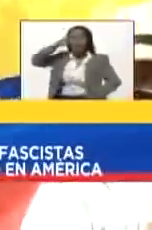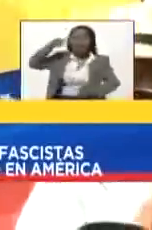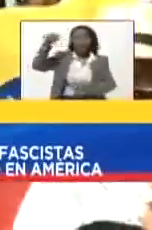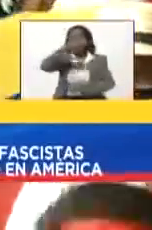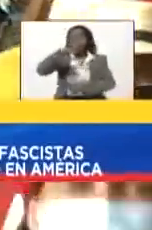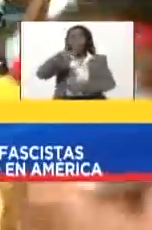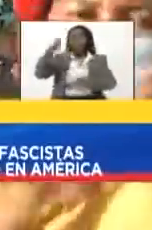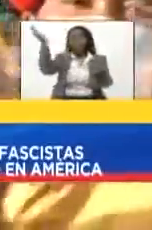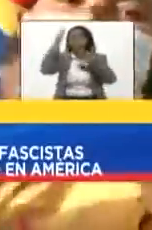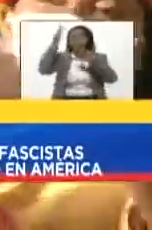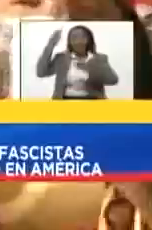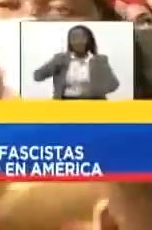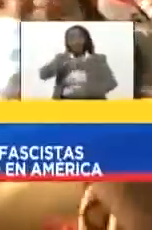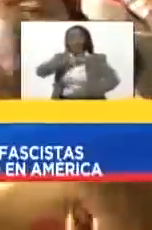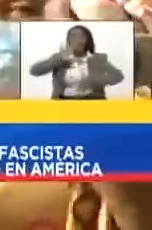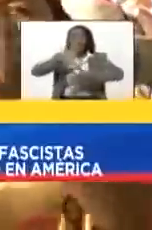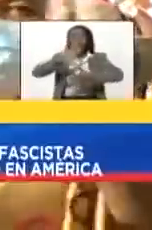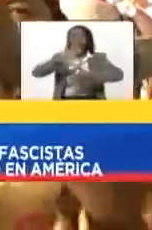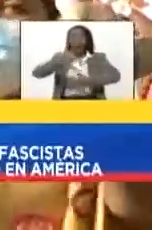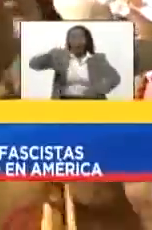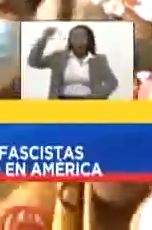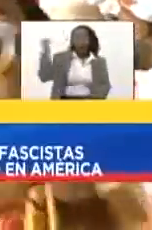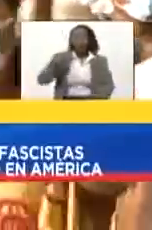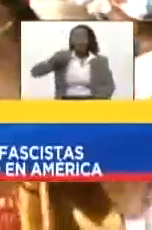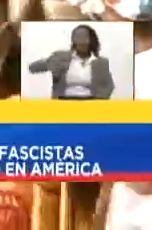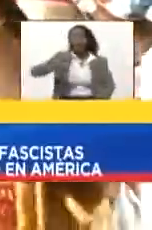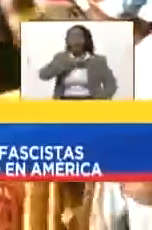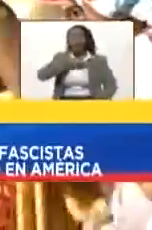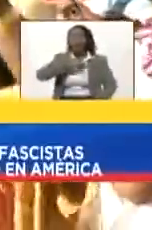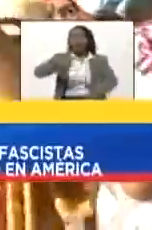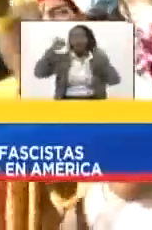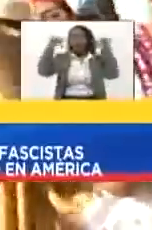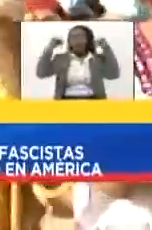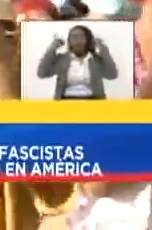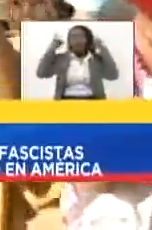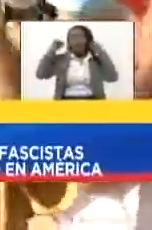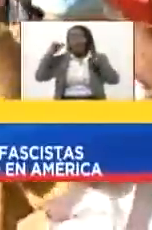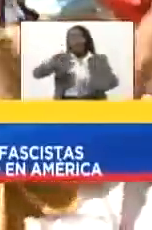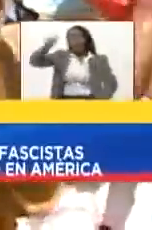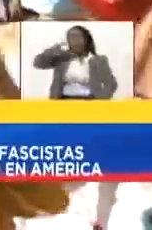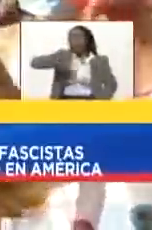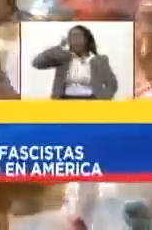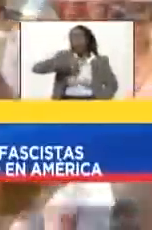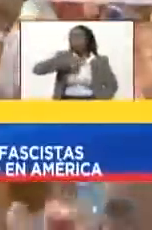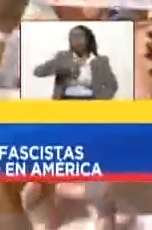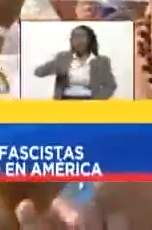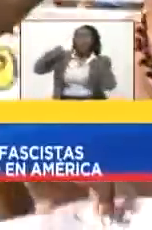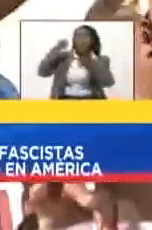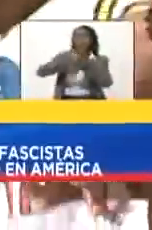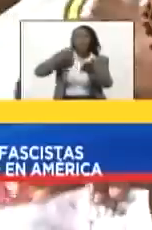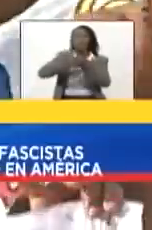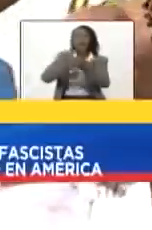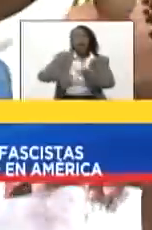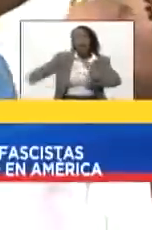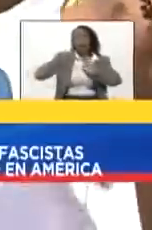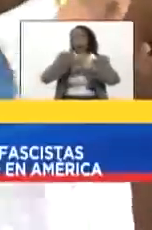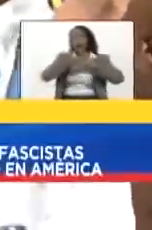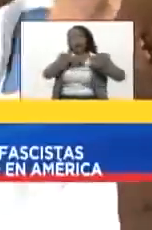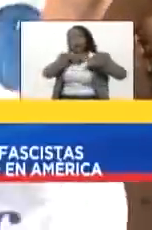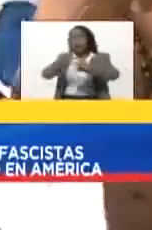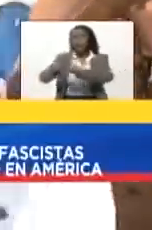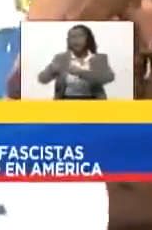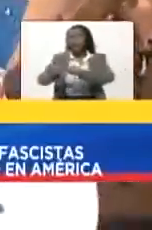pueblos indígenas de nuestra América. Hoy nosotros celebramos la resistencia, la lucha contra el